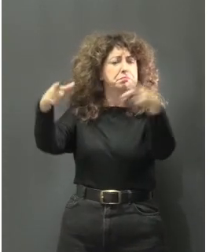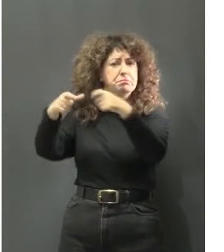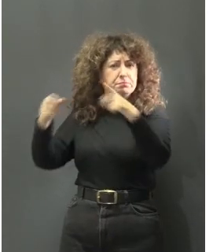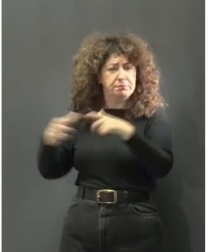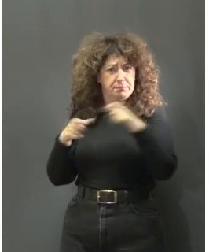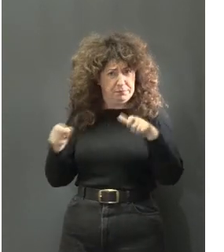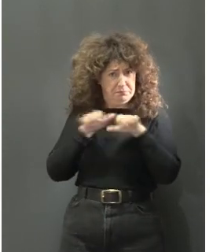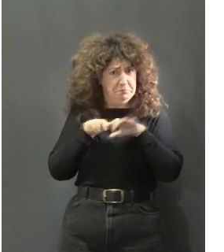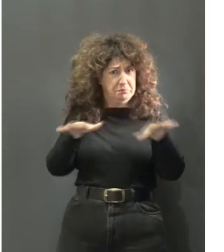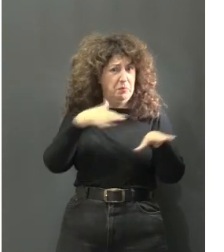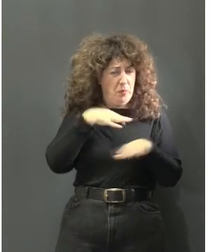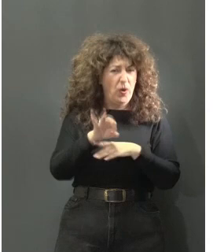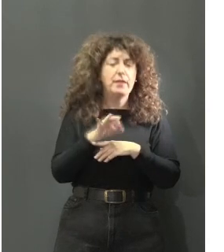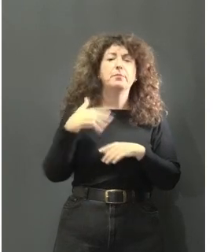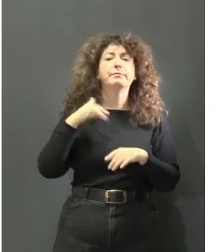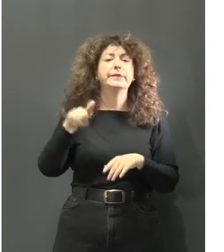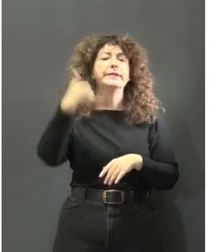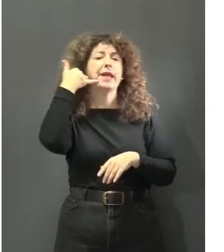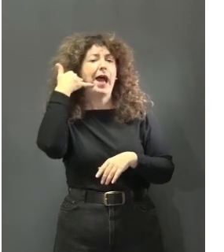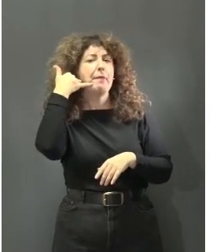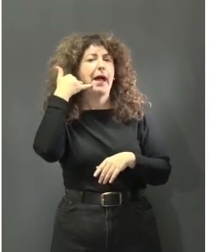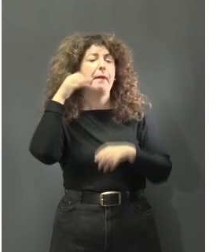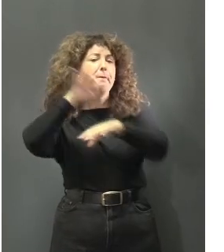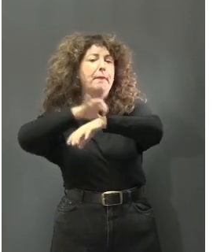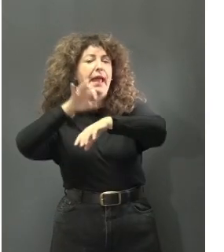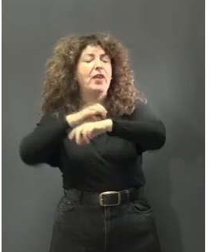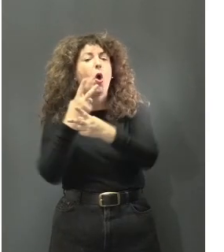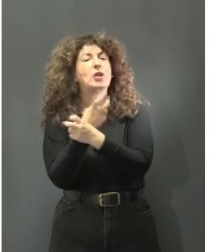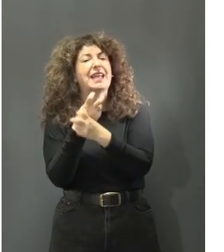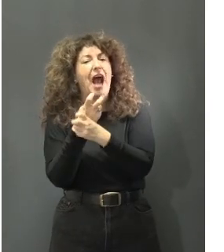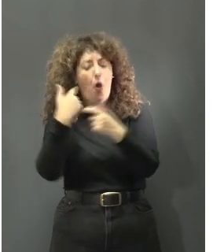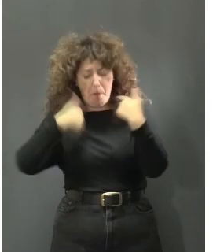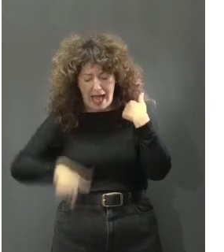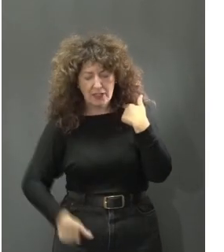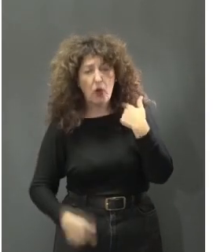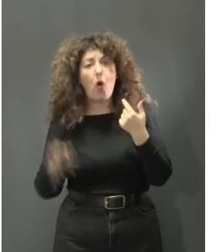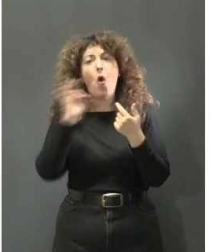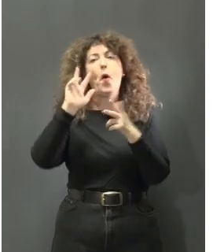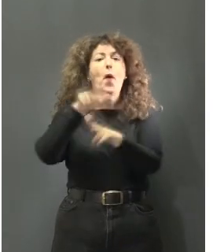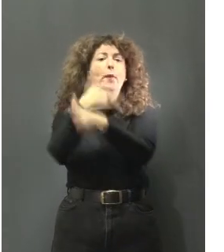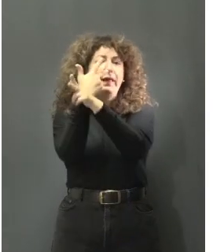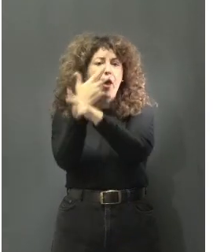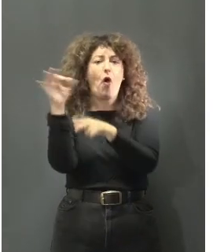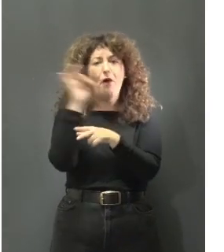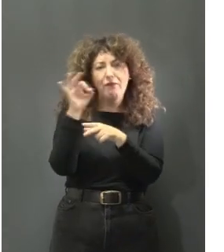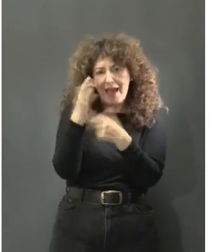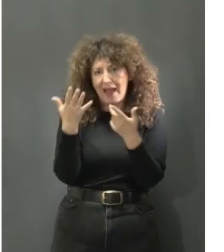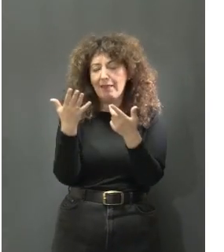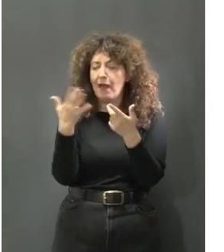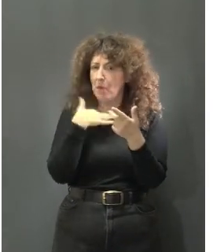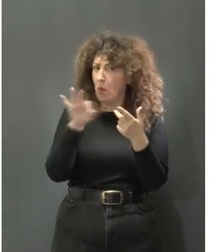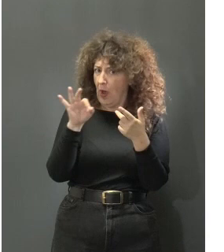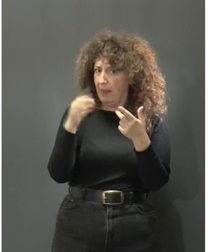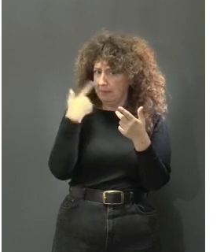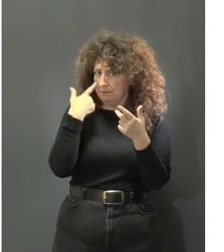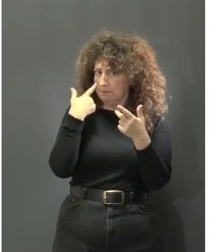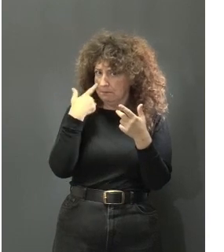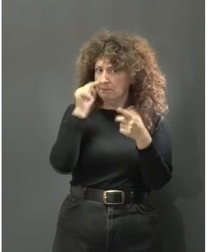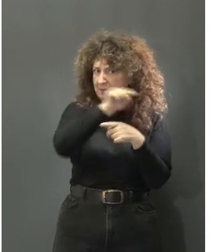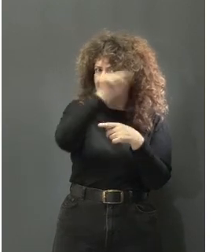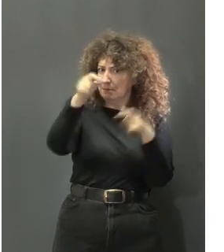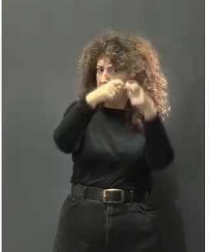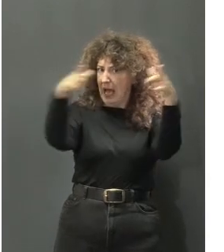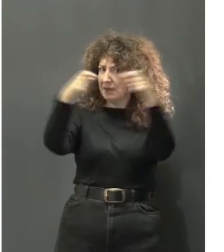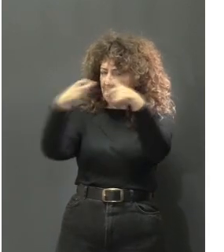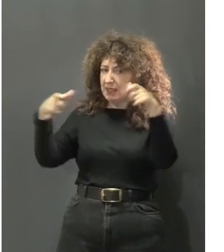extendido, que podamos hablar con nuestro traumatólogo a través de una videoconferencia, etcétera. Entonces, ¿cómo se está contemplando esto también